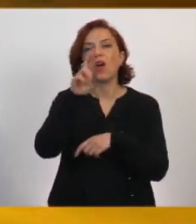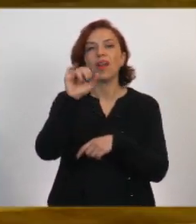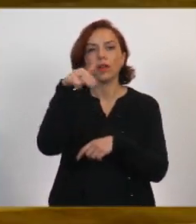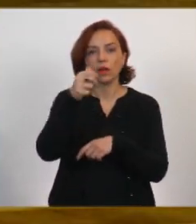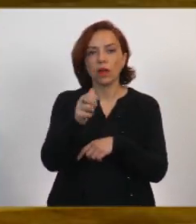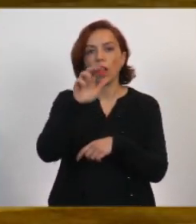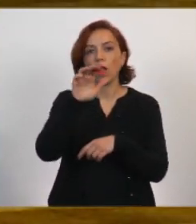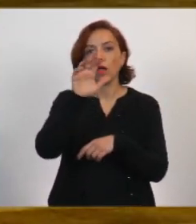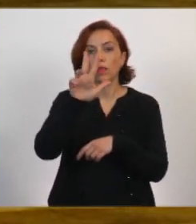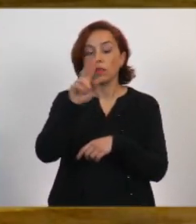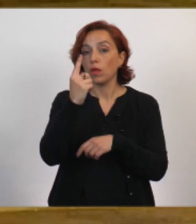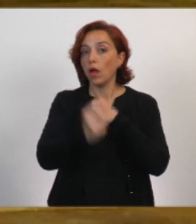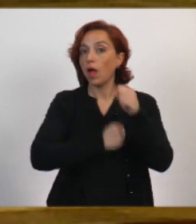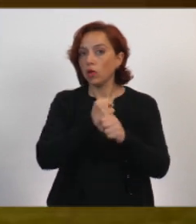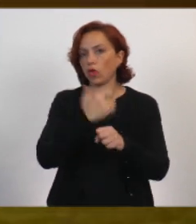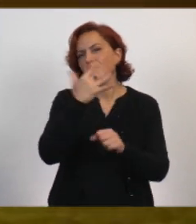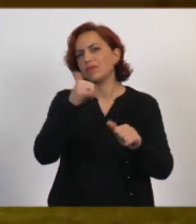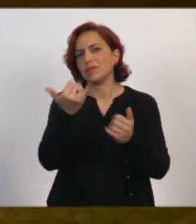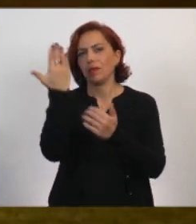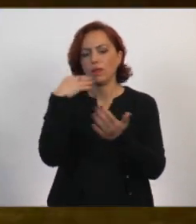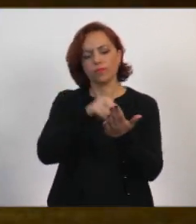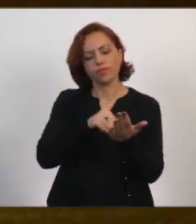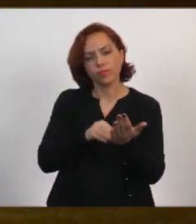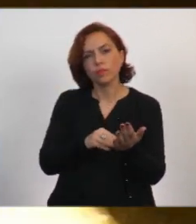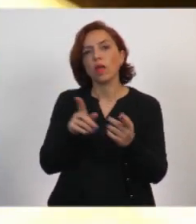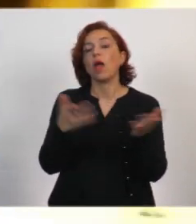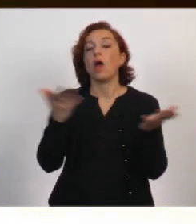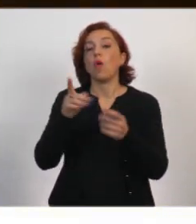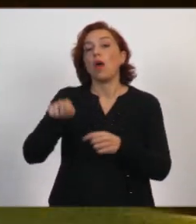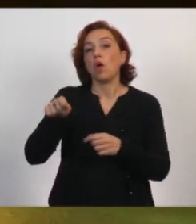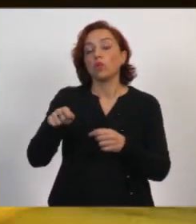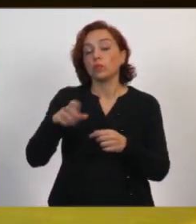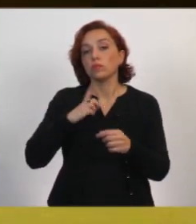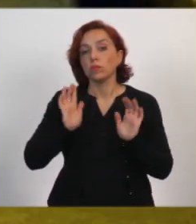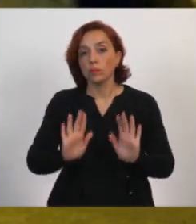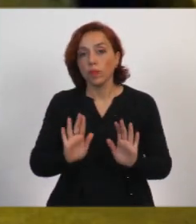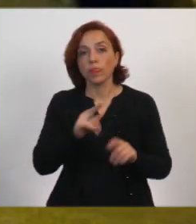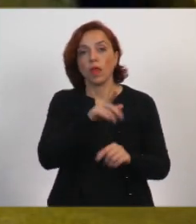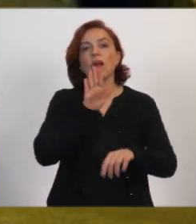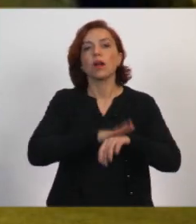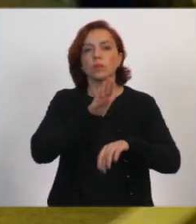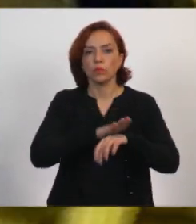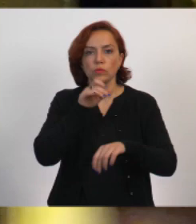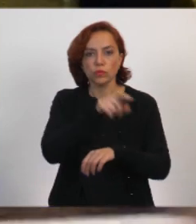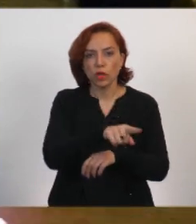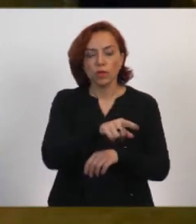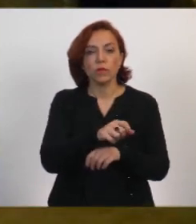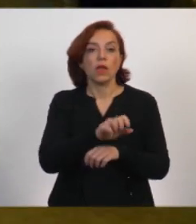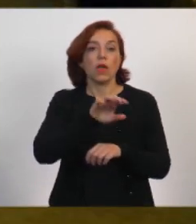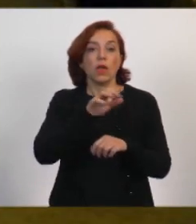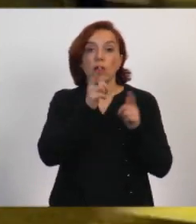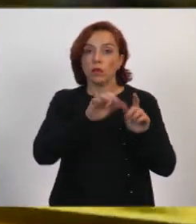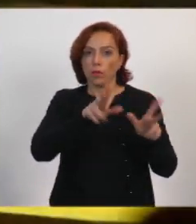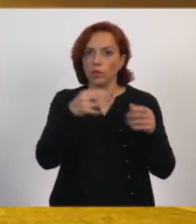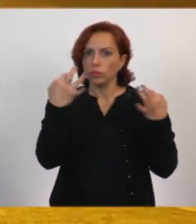y Álvaro Reina de 41 años, poseedor de 5 antecedentes penales. Tras ser puestos a disposición de la justicia, se los condenó como autores